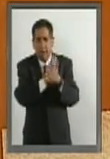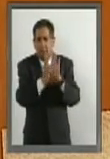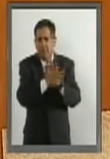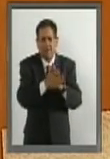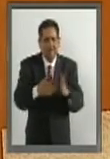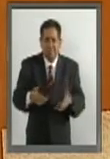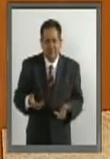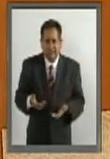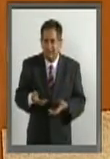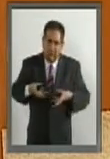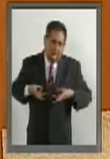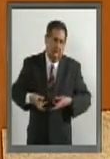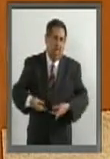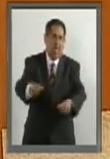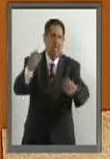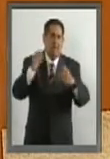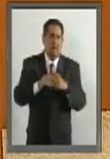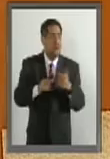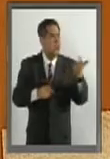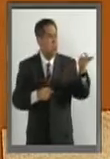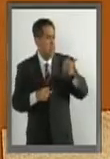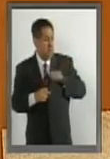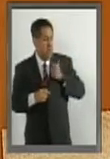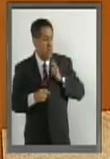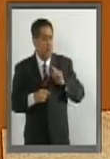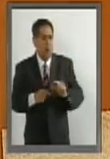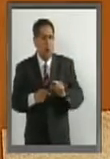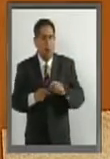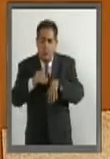más de lo que te dan, y sin embargo estamos